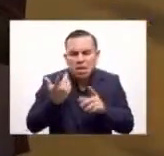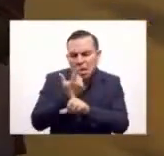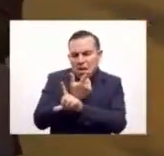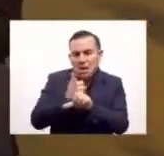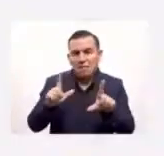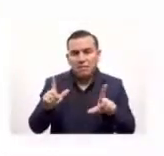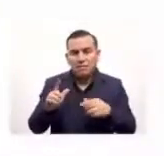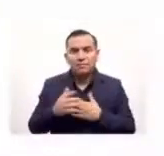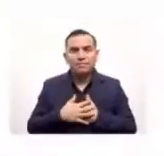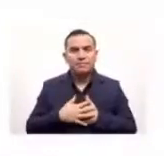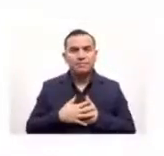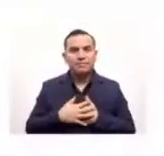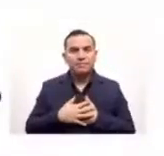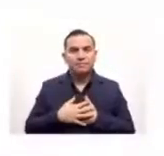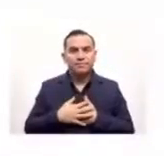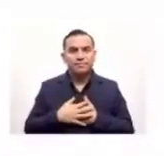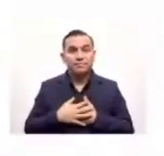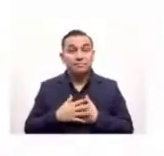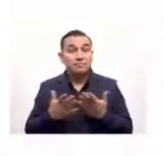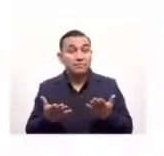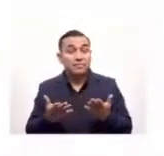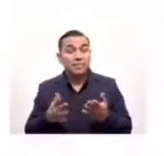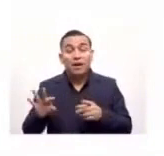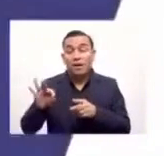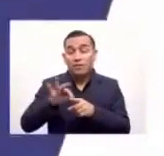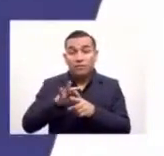atrás, seguramente...